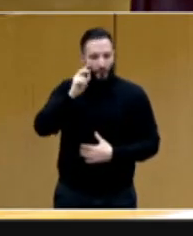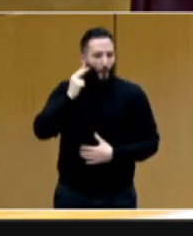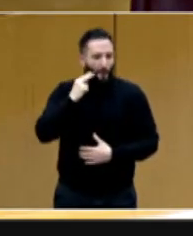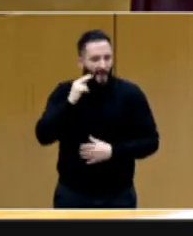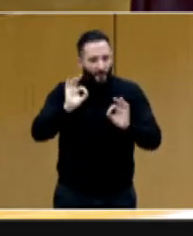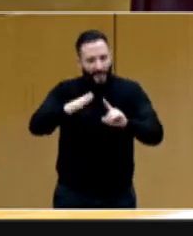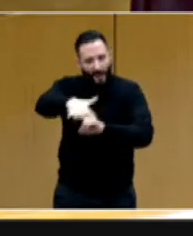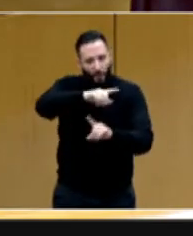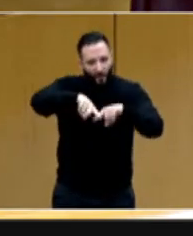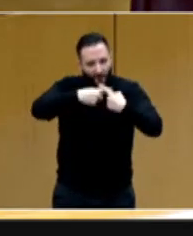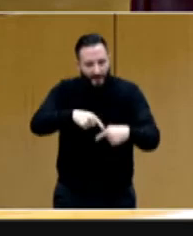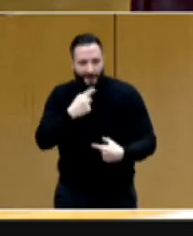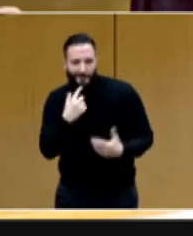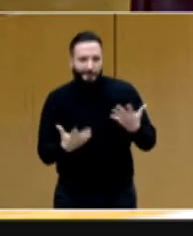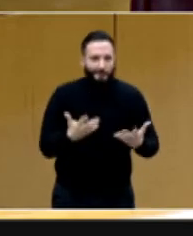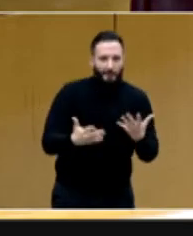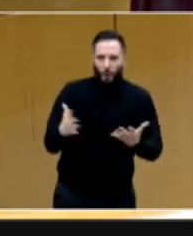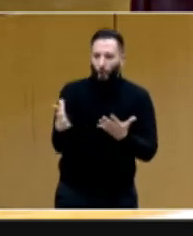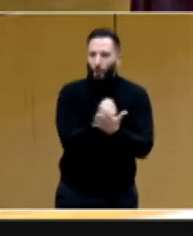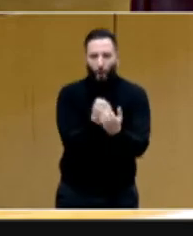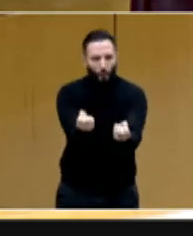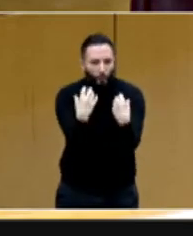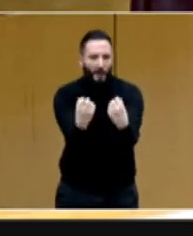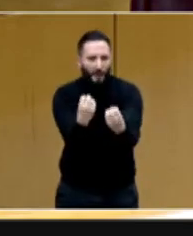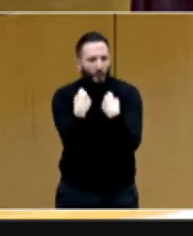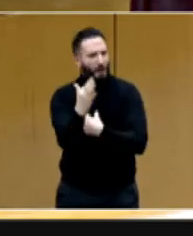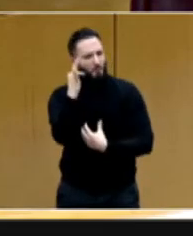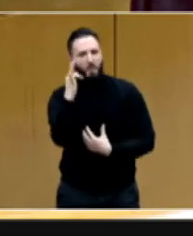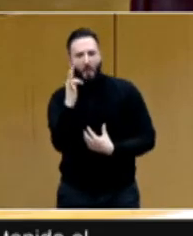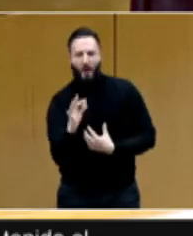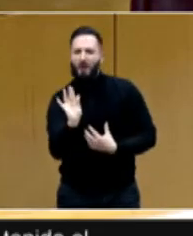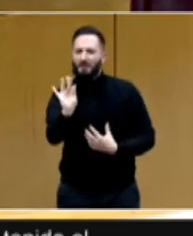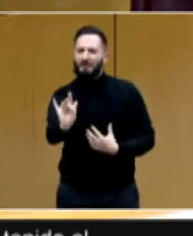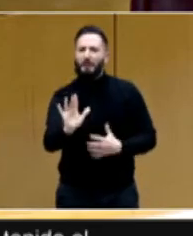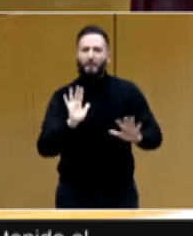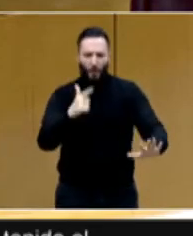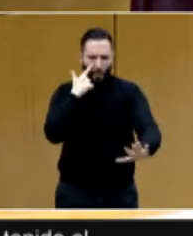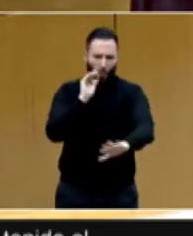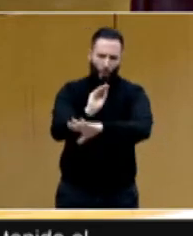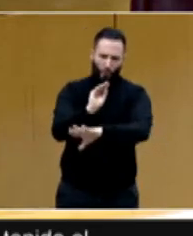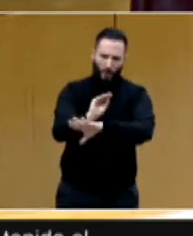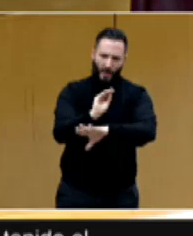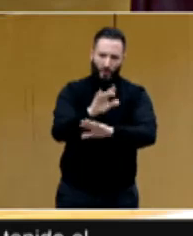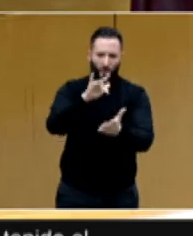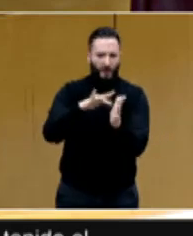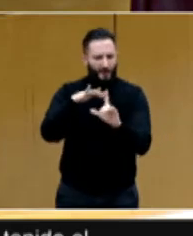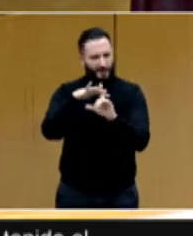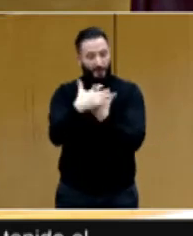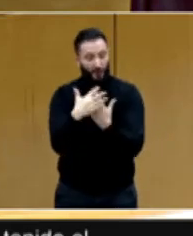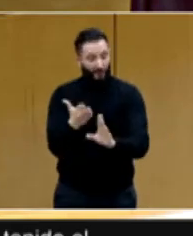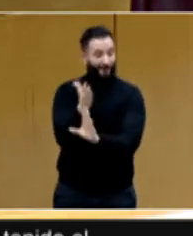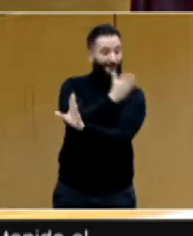que dicen bueno todo esto que dicen ustedes está muy bien pero ojo porque yo en la situación anterior